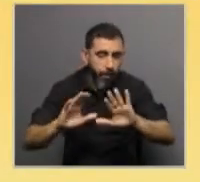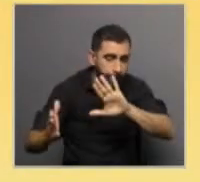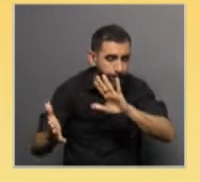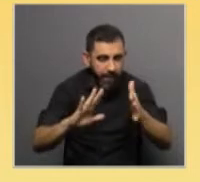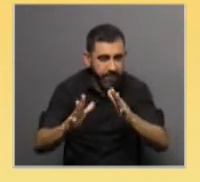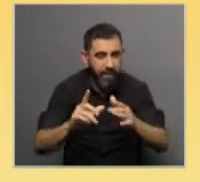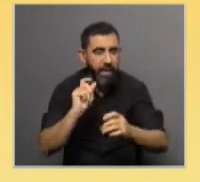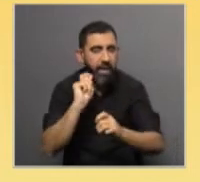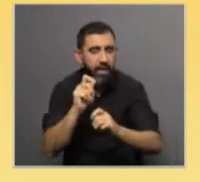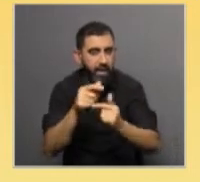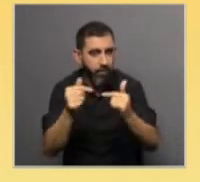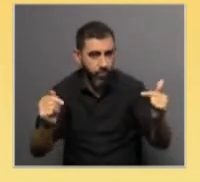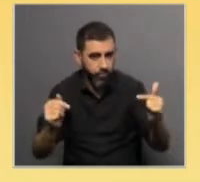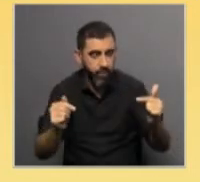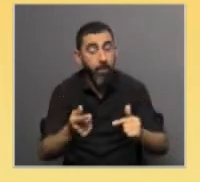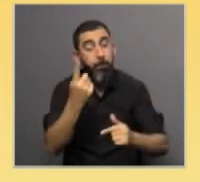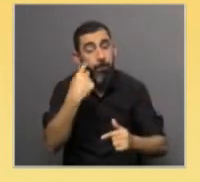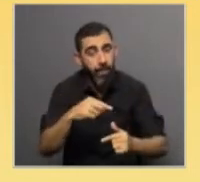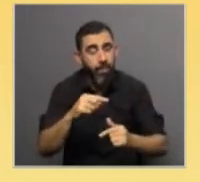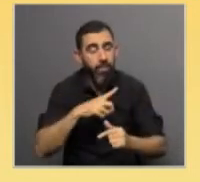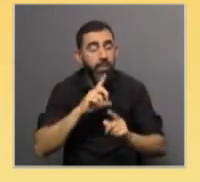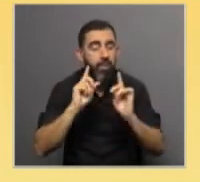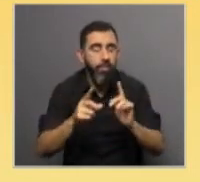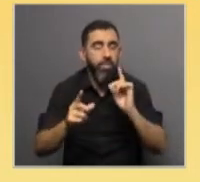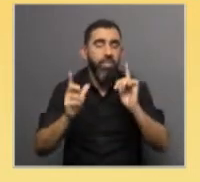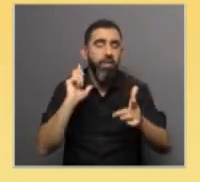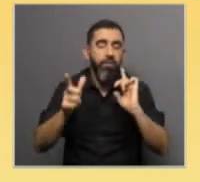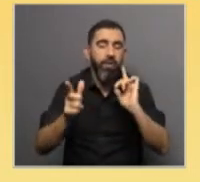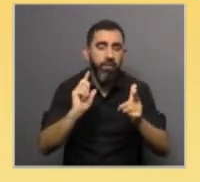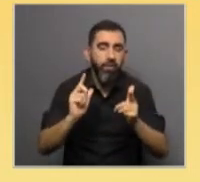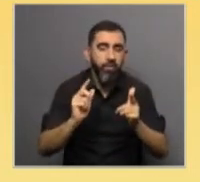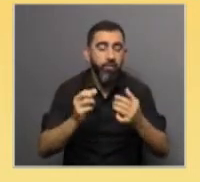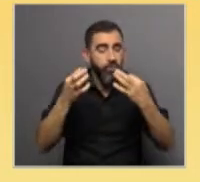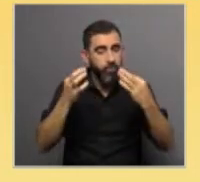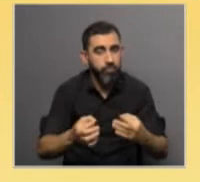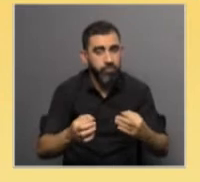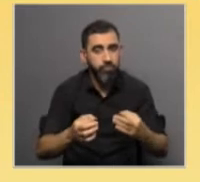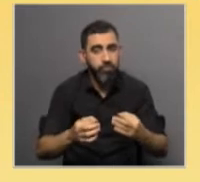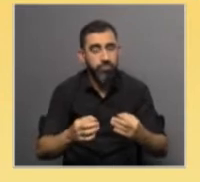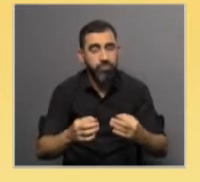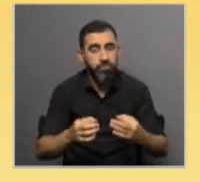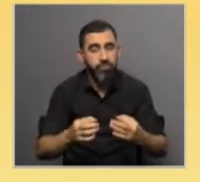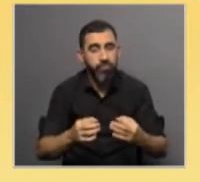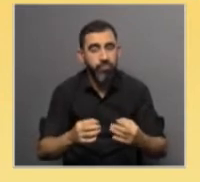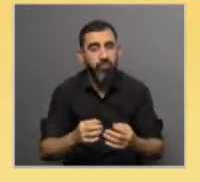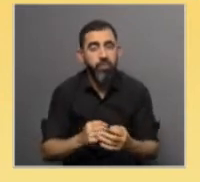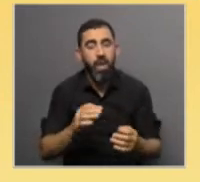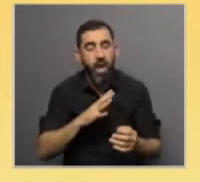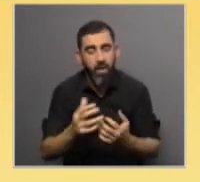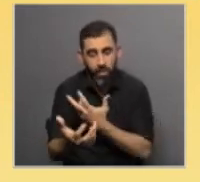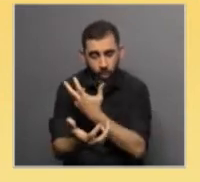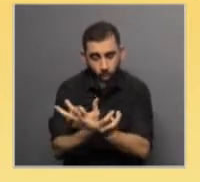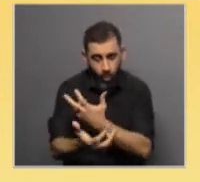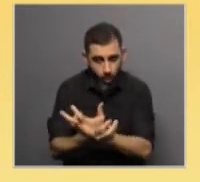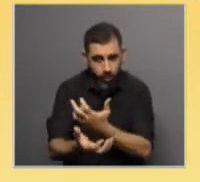que dejan las herramientas. Pero lo más divertido de todo fue cuando empezamos a obtener dataciones de esos huesos o